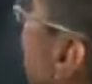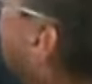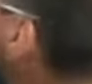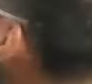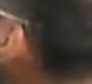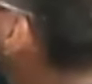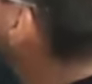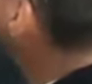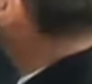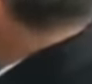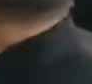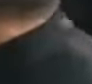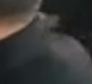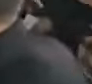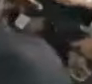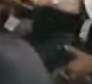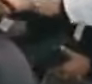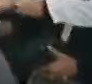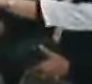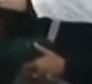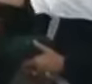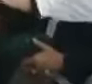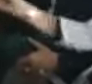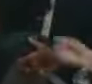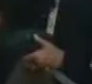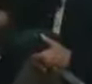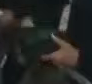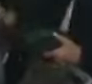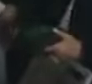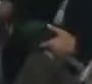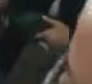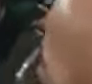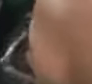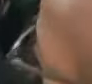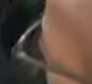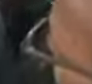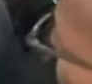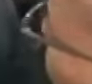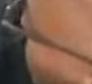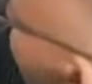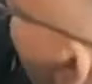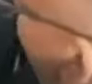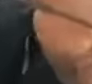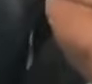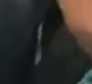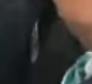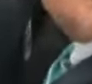acuerdo a los escrutinios que se han realizado en las salas de totalización, lleva un